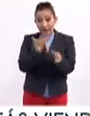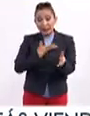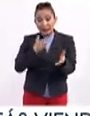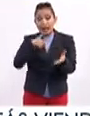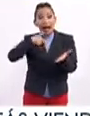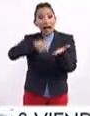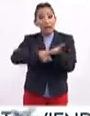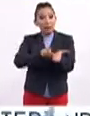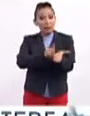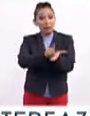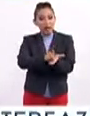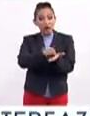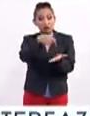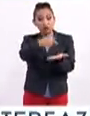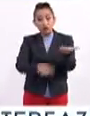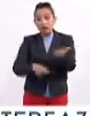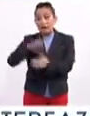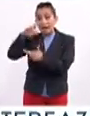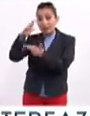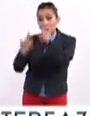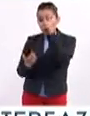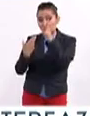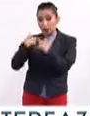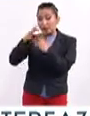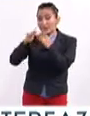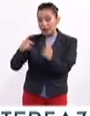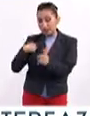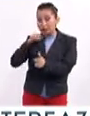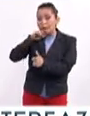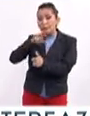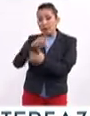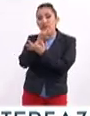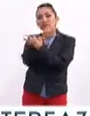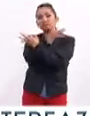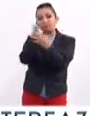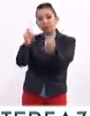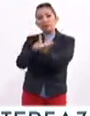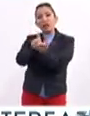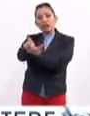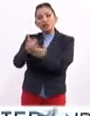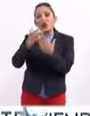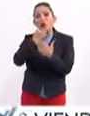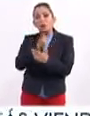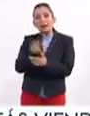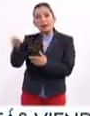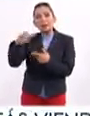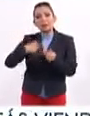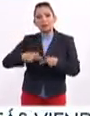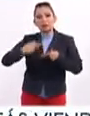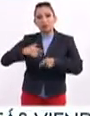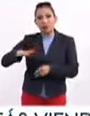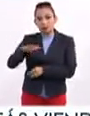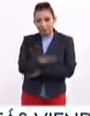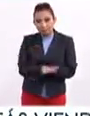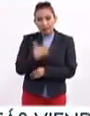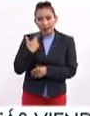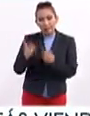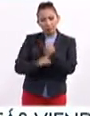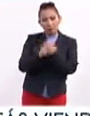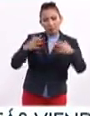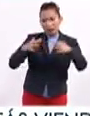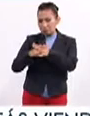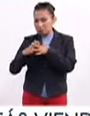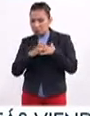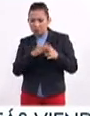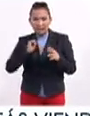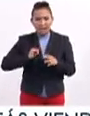la Carta de Derechos y la Revolución Francesa trajo consigo la Declaración de los Derechos del Hombre y el Ciudadano. Los conflictos bélicos